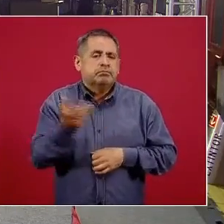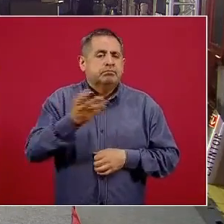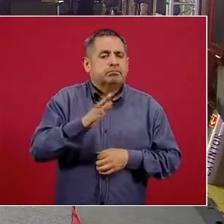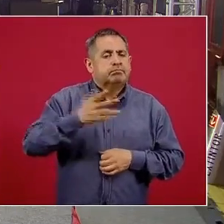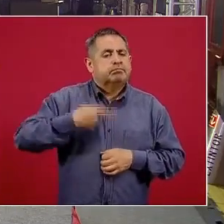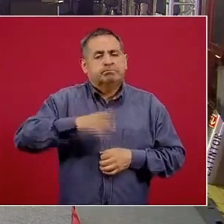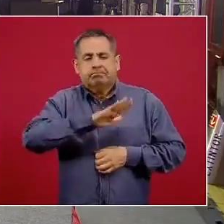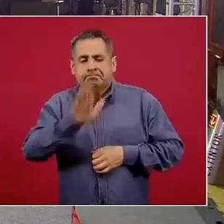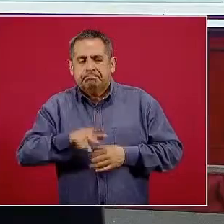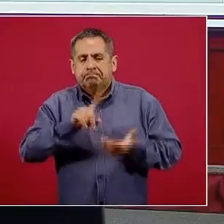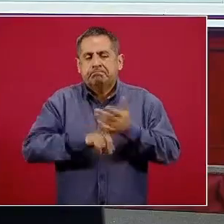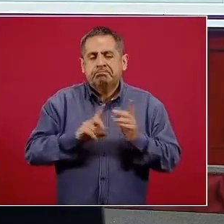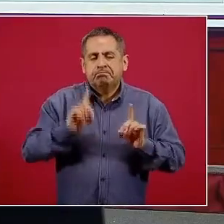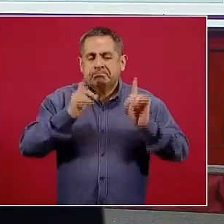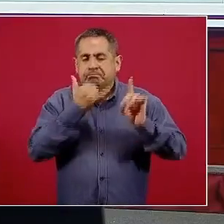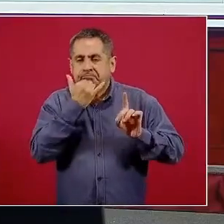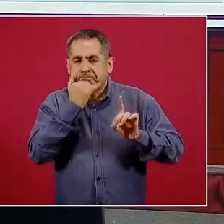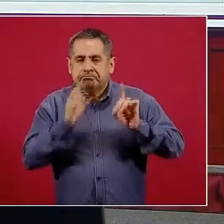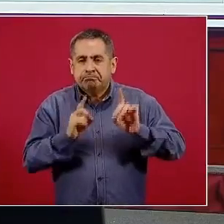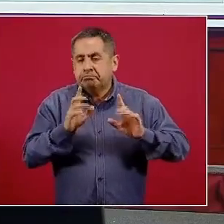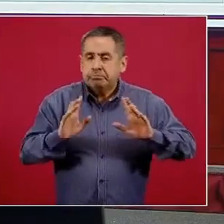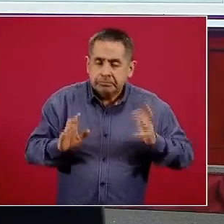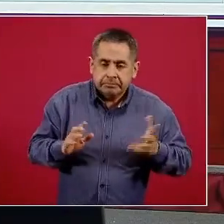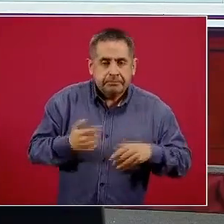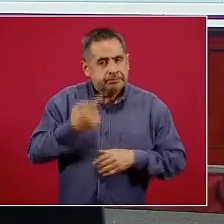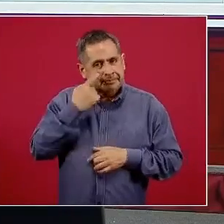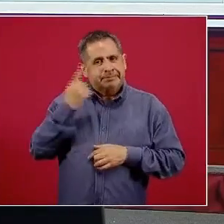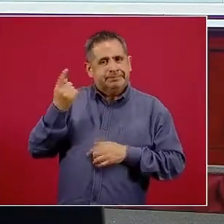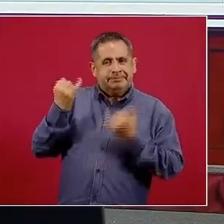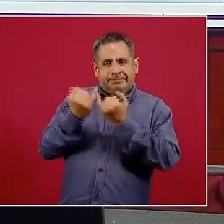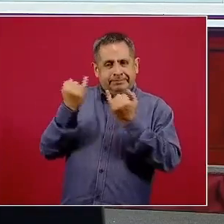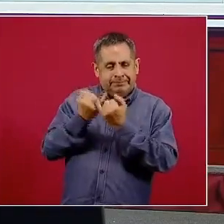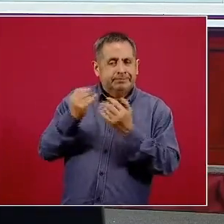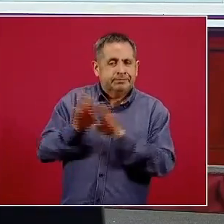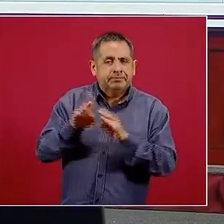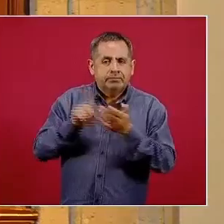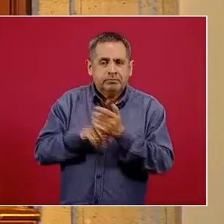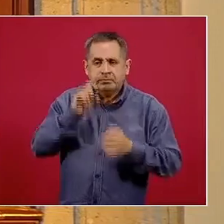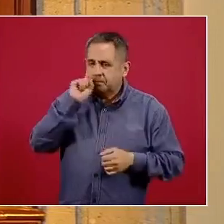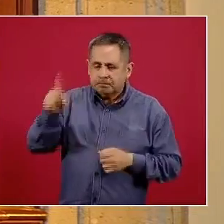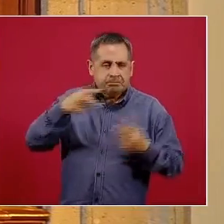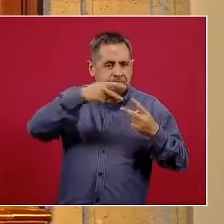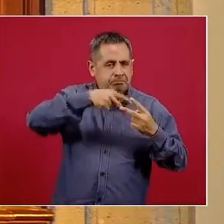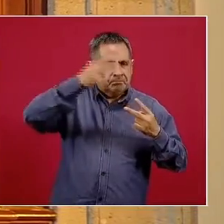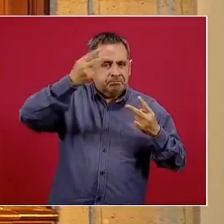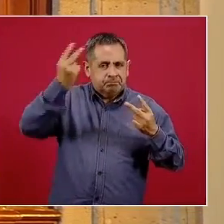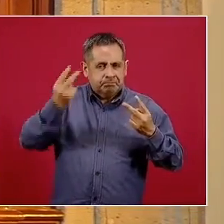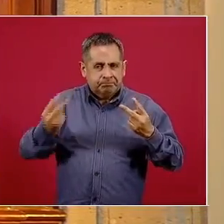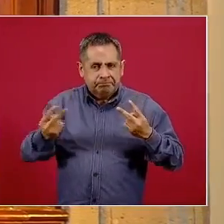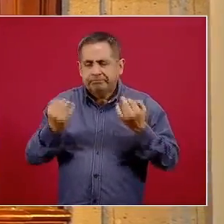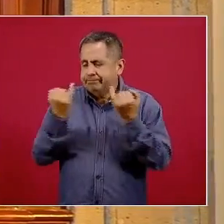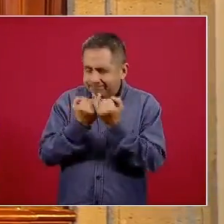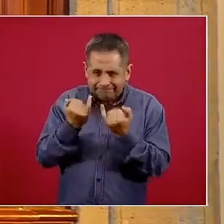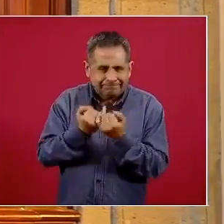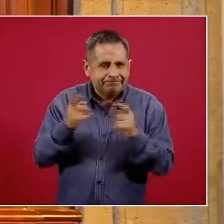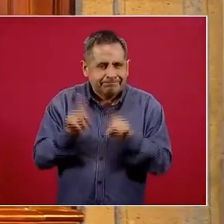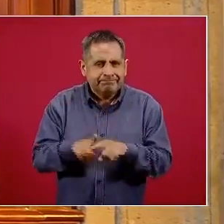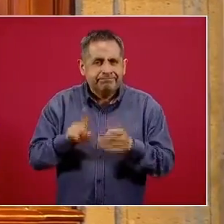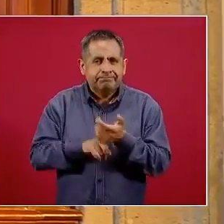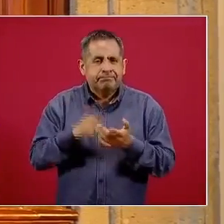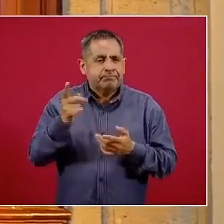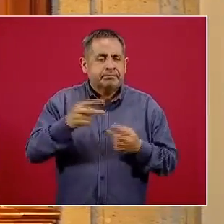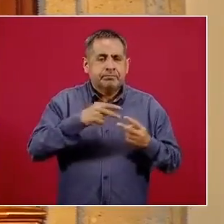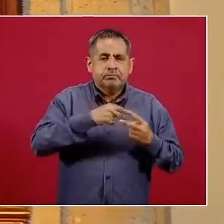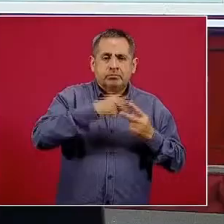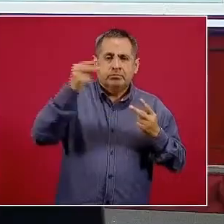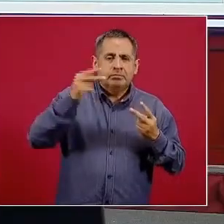estimación. Sin embargo, vean ustedes que volvemos a ver nuevamente prácticamente el mismo comportamiento, es decir, una curva